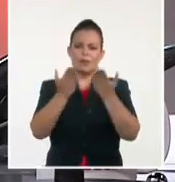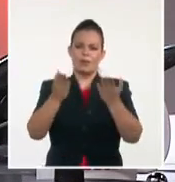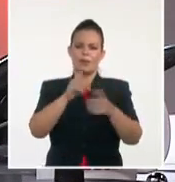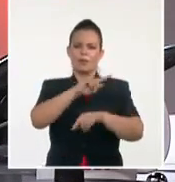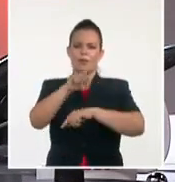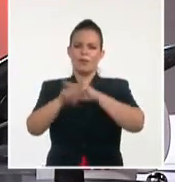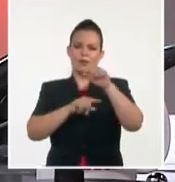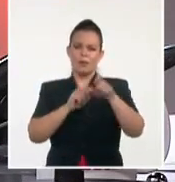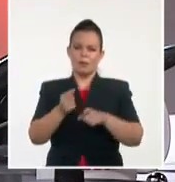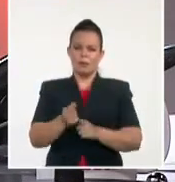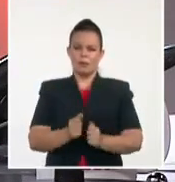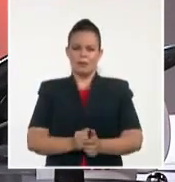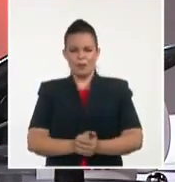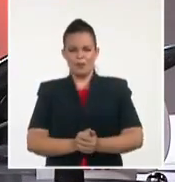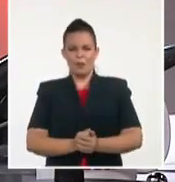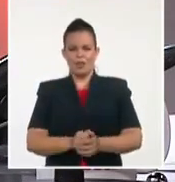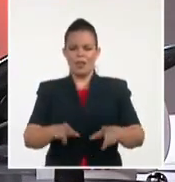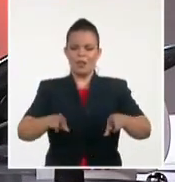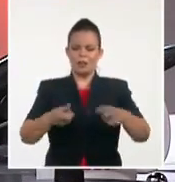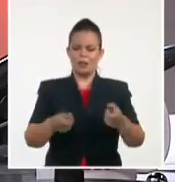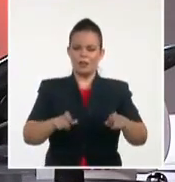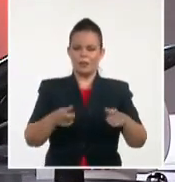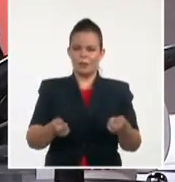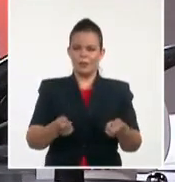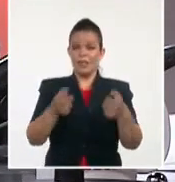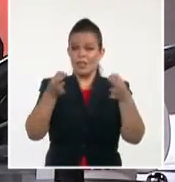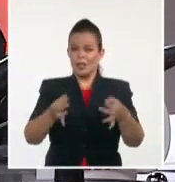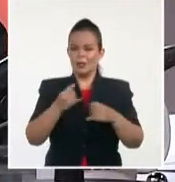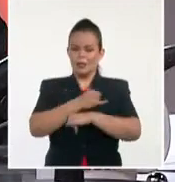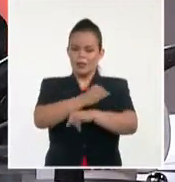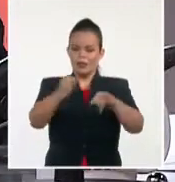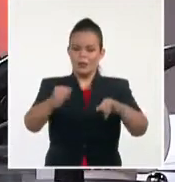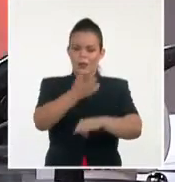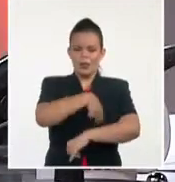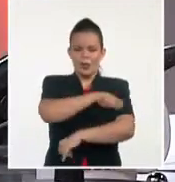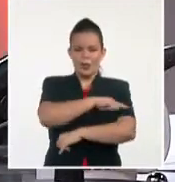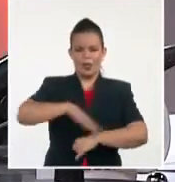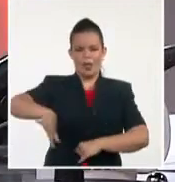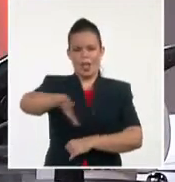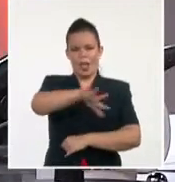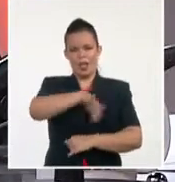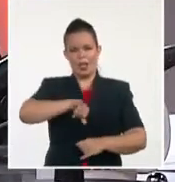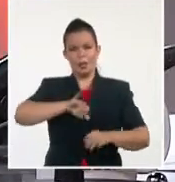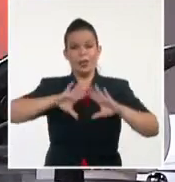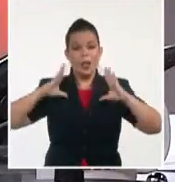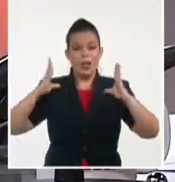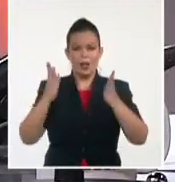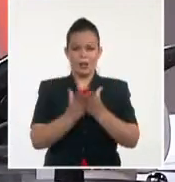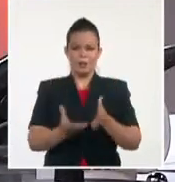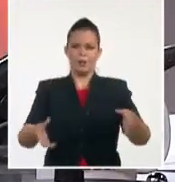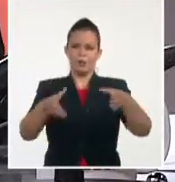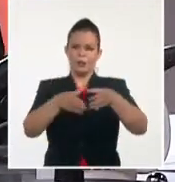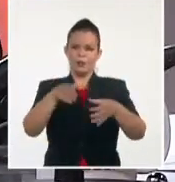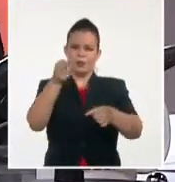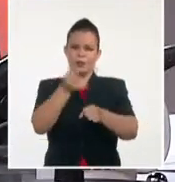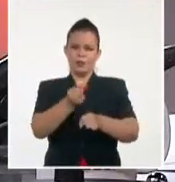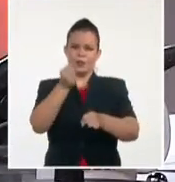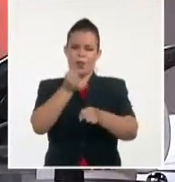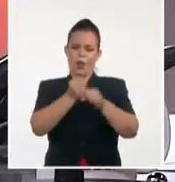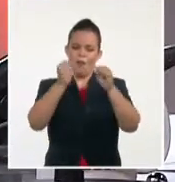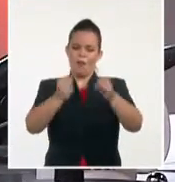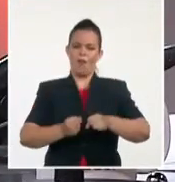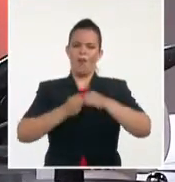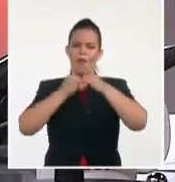tiempo para informar a nuestro pueblo. Nuestro agradecimiento a todos los colegas que estuvieron en estas horas continuas trabajando para